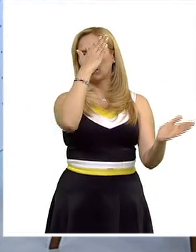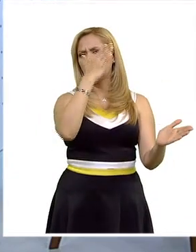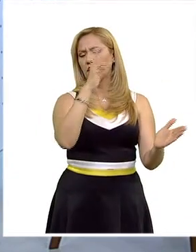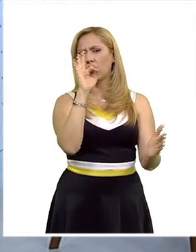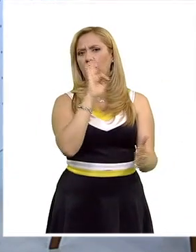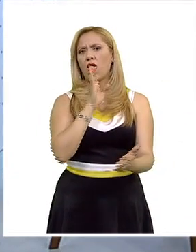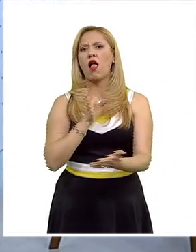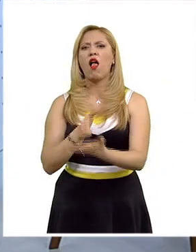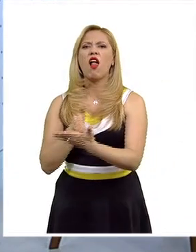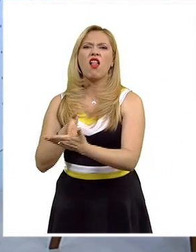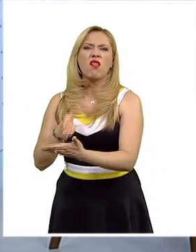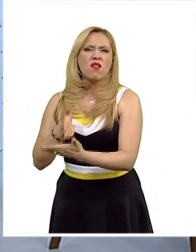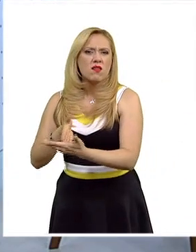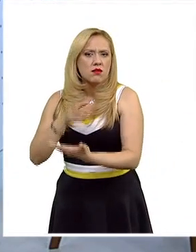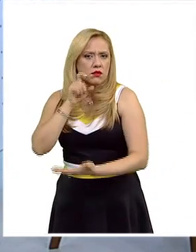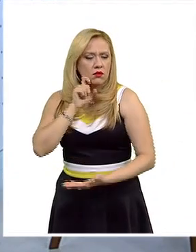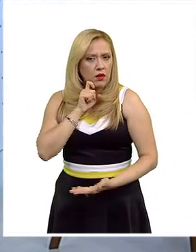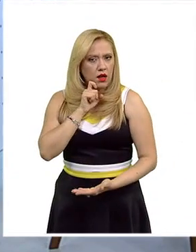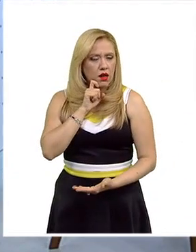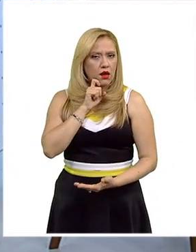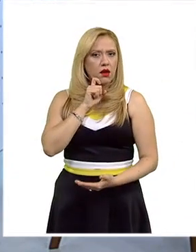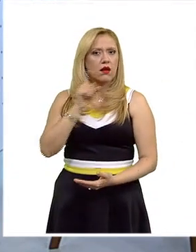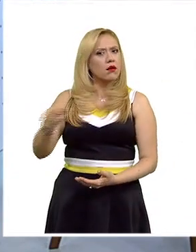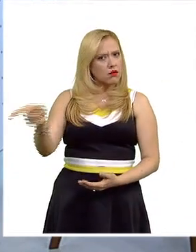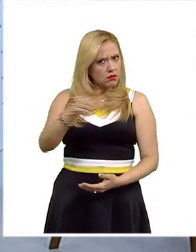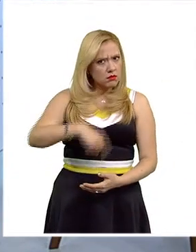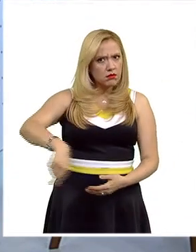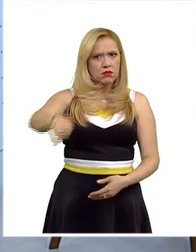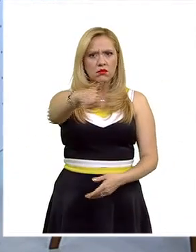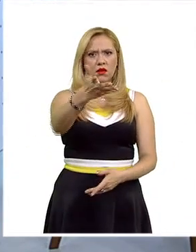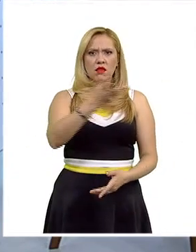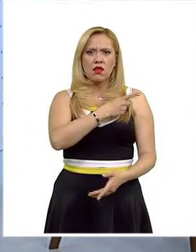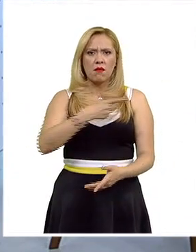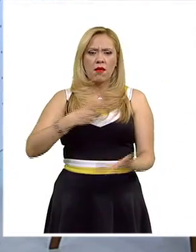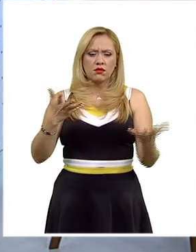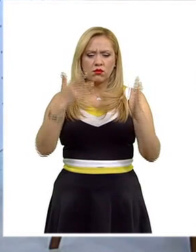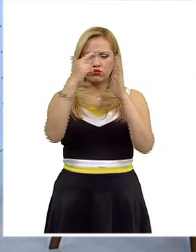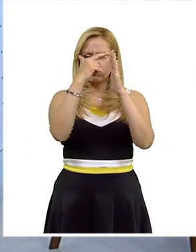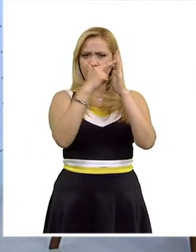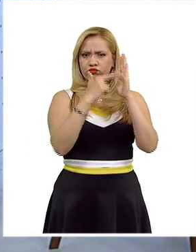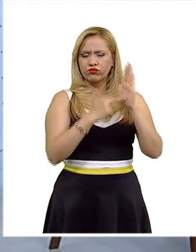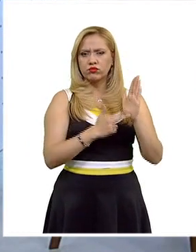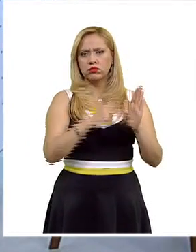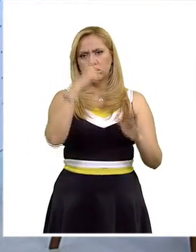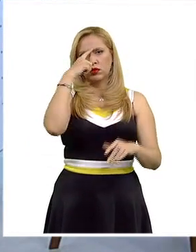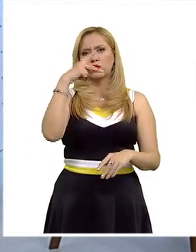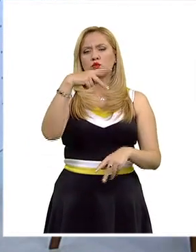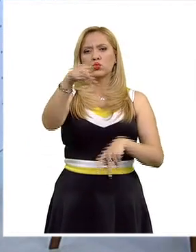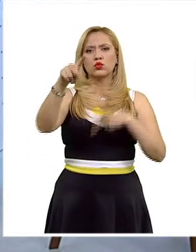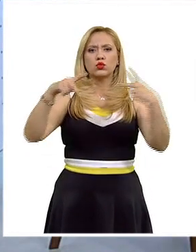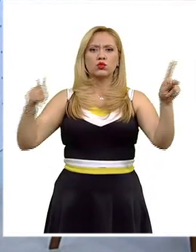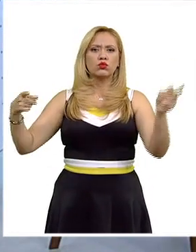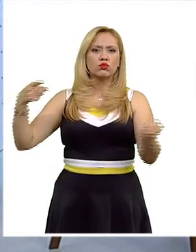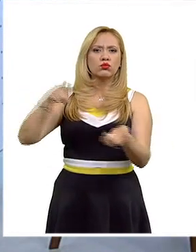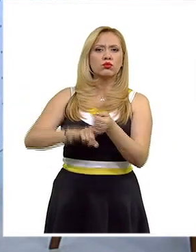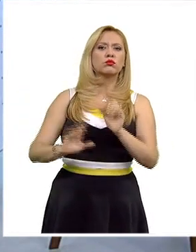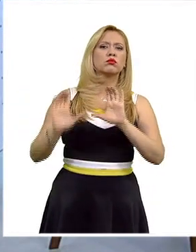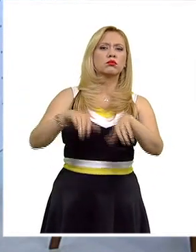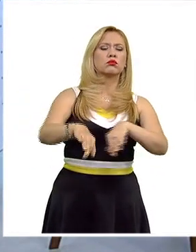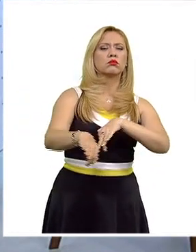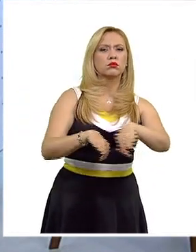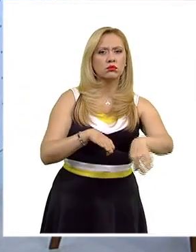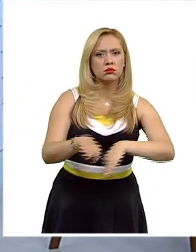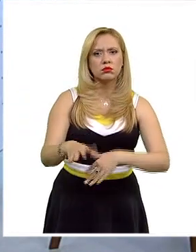decir, las empresas tienen que establecer algunos lineamientos básicos que tengan que ver con sus políticas de empleo, por ejemplo, a